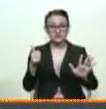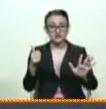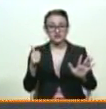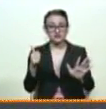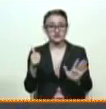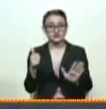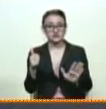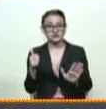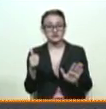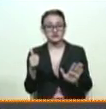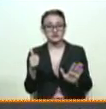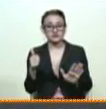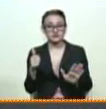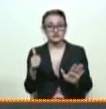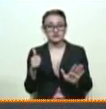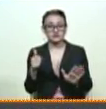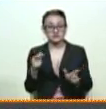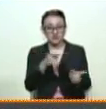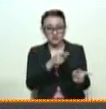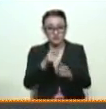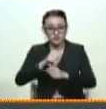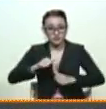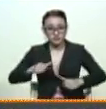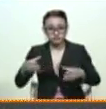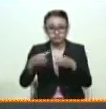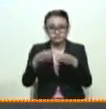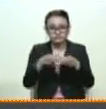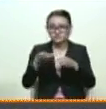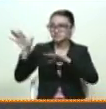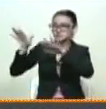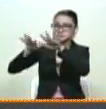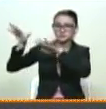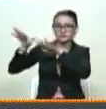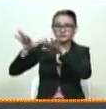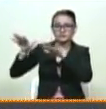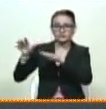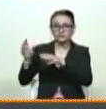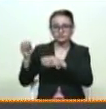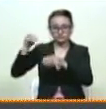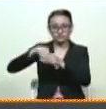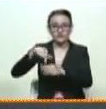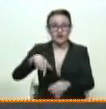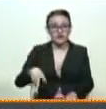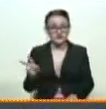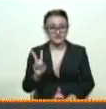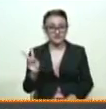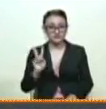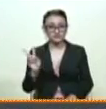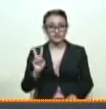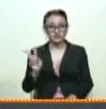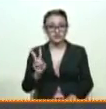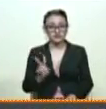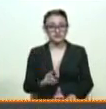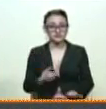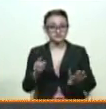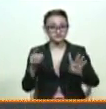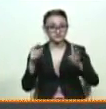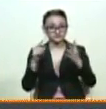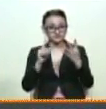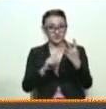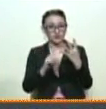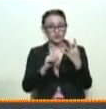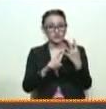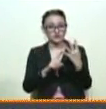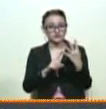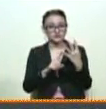eventual actuación de un cuerpo armado extranjero en nuestro territorio. Cuatro,